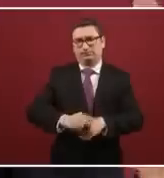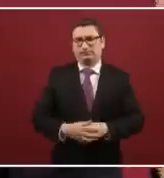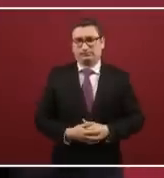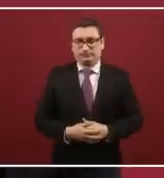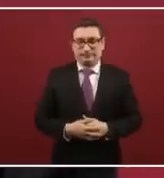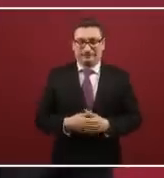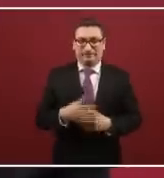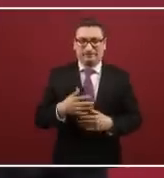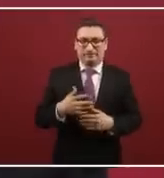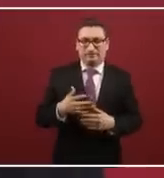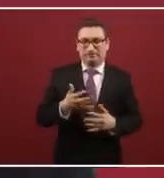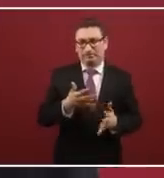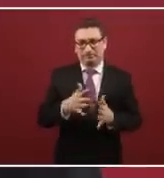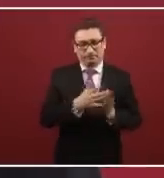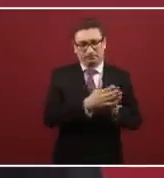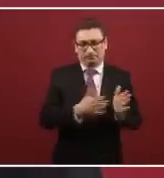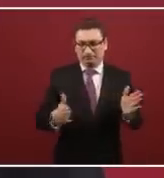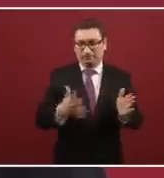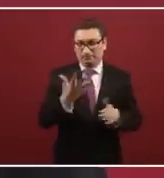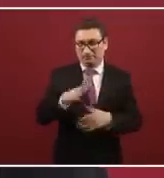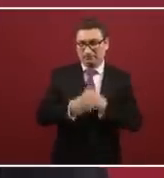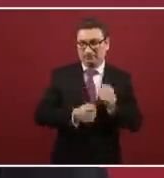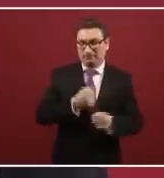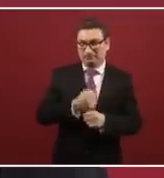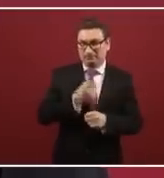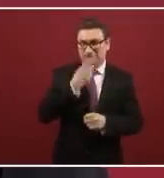Estoy hablando de un periodo de 10 años.